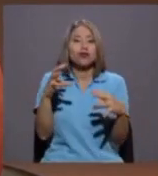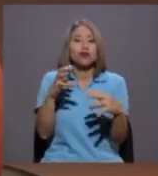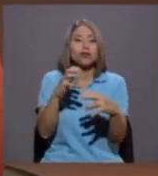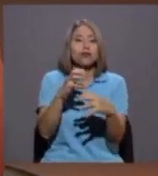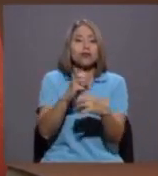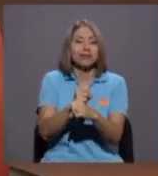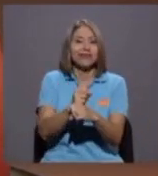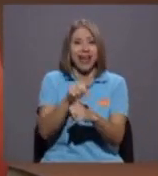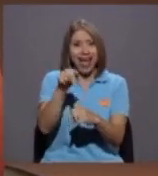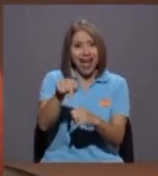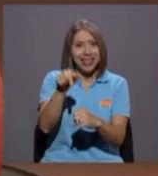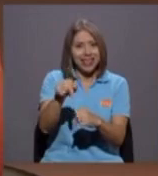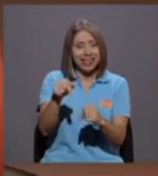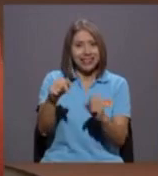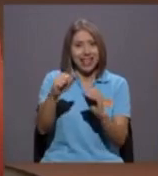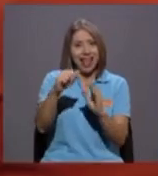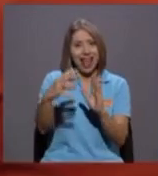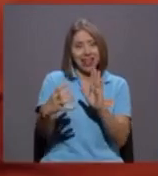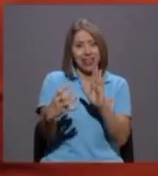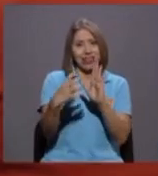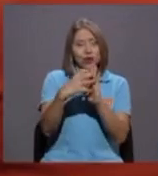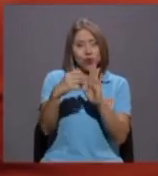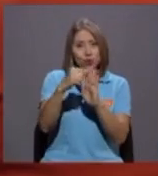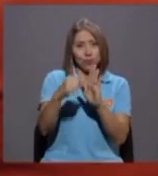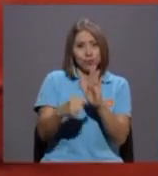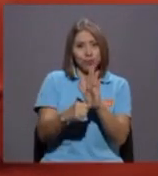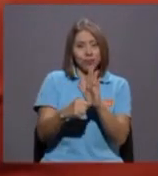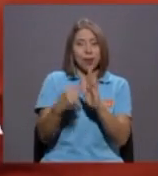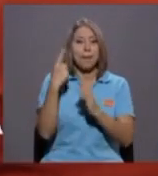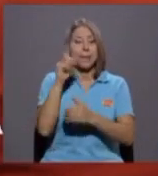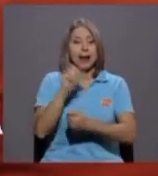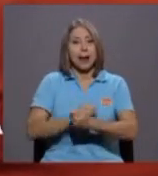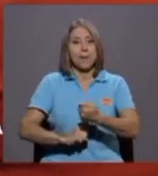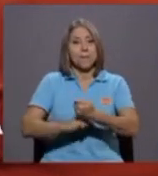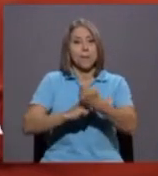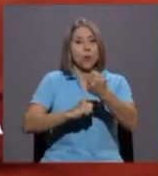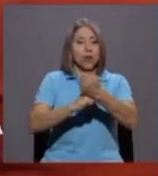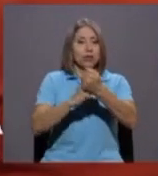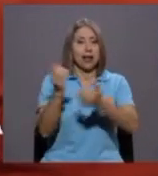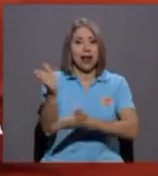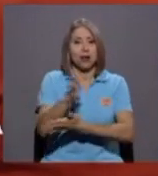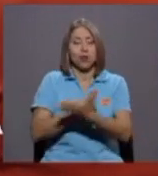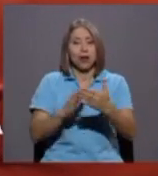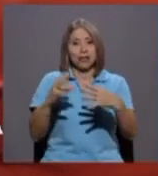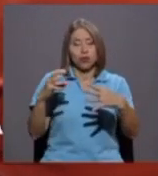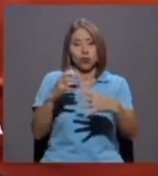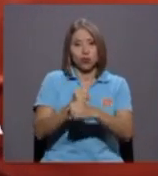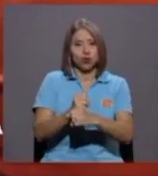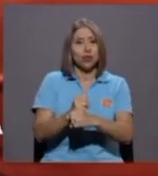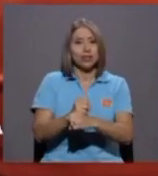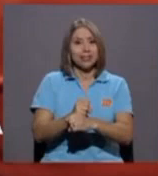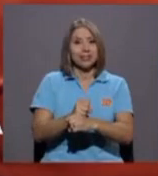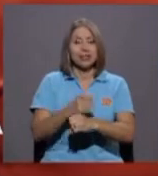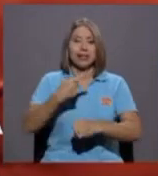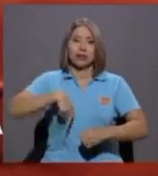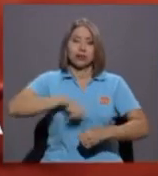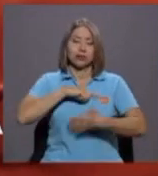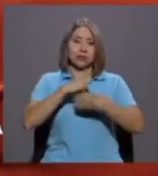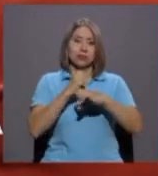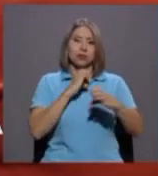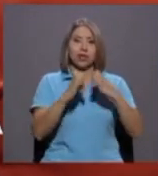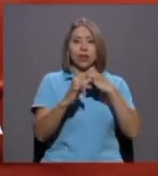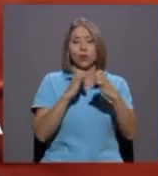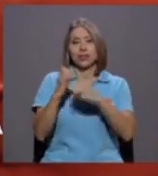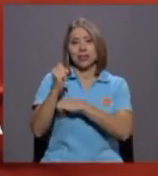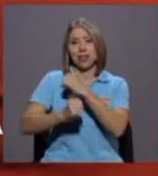ahí en ese artículo. Y para apoyar algunas o sustentar algunas de las conclusiones, hicimos la encuesta del